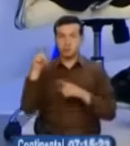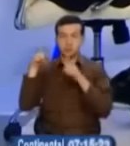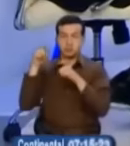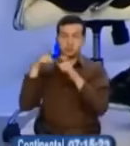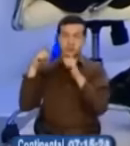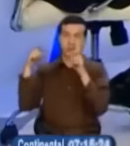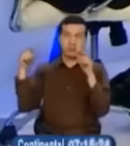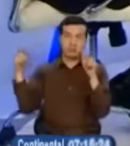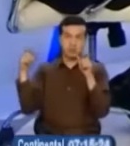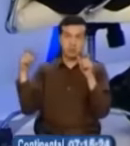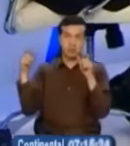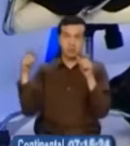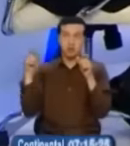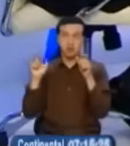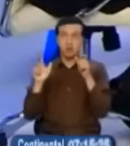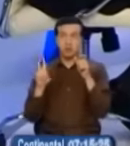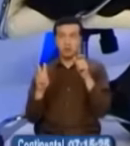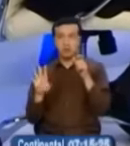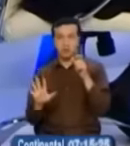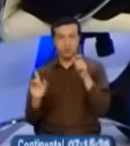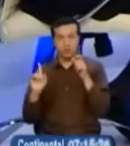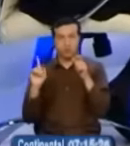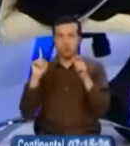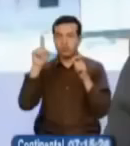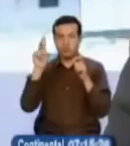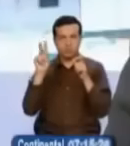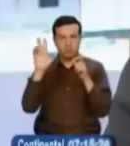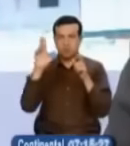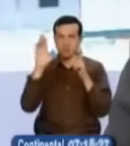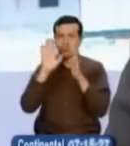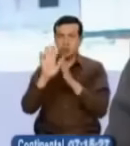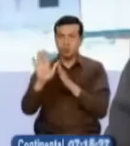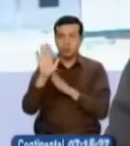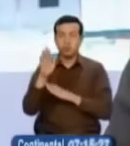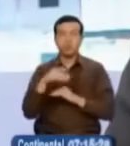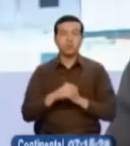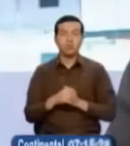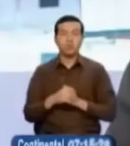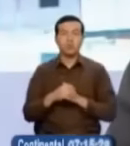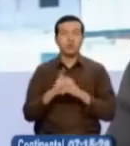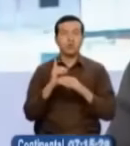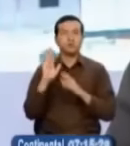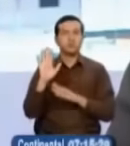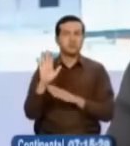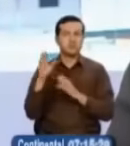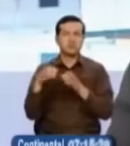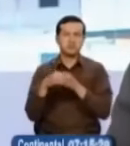cuenta los del segmento 3, 4 y 5, de su cartera, que estaba en